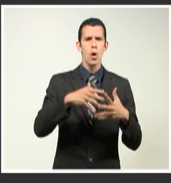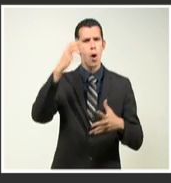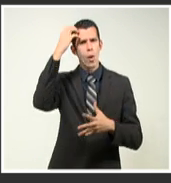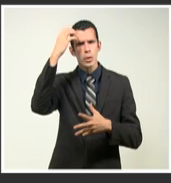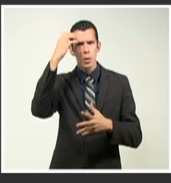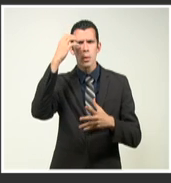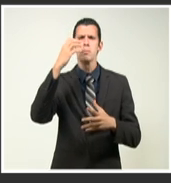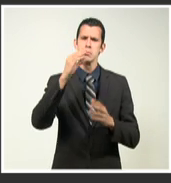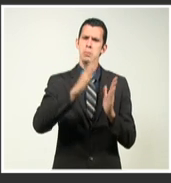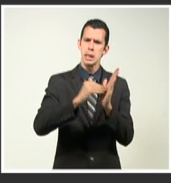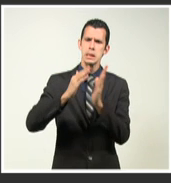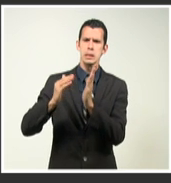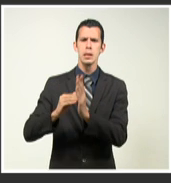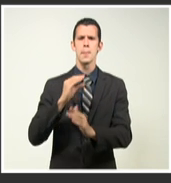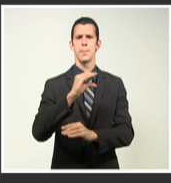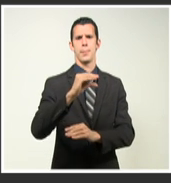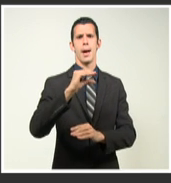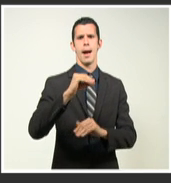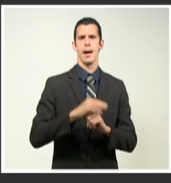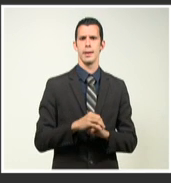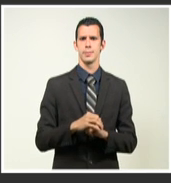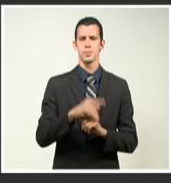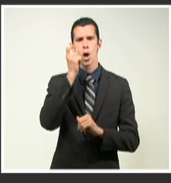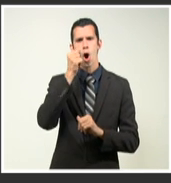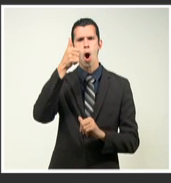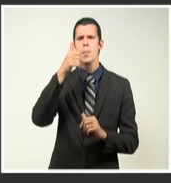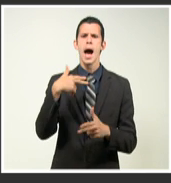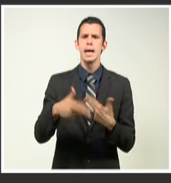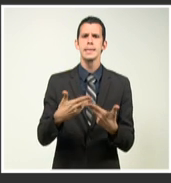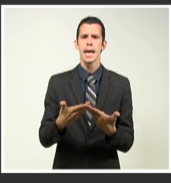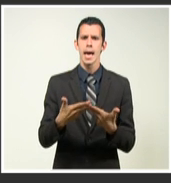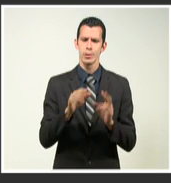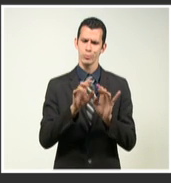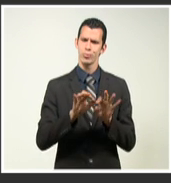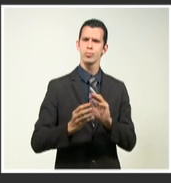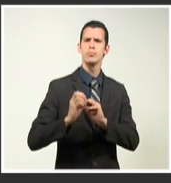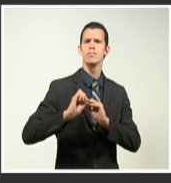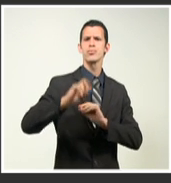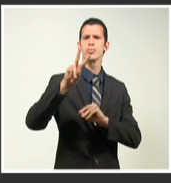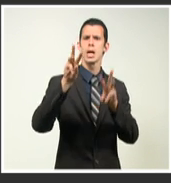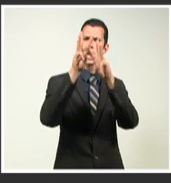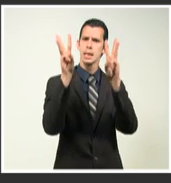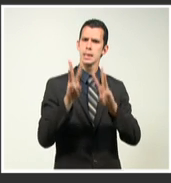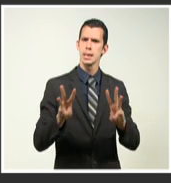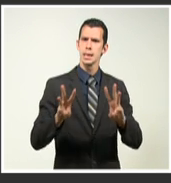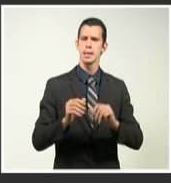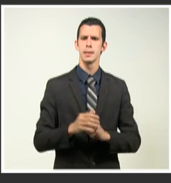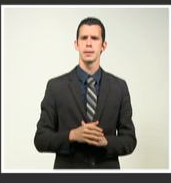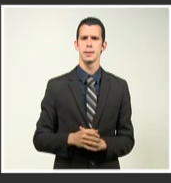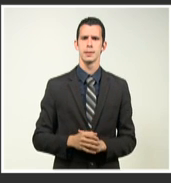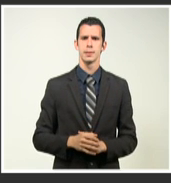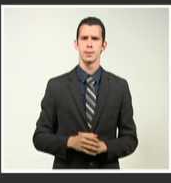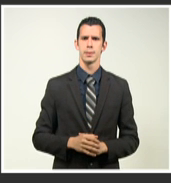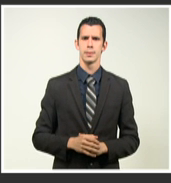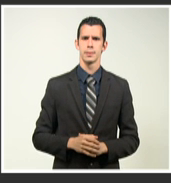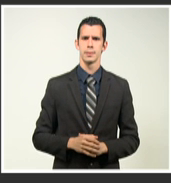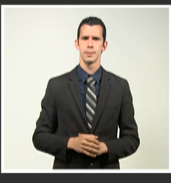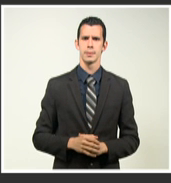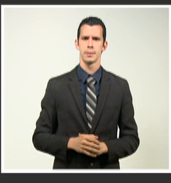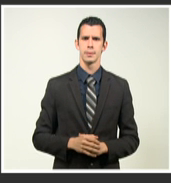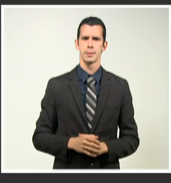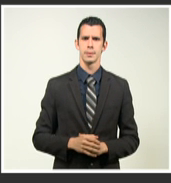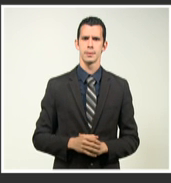Esto declarado en el medio independiente que él dirige, El Estornudo, ahí es donde se dijo esto del dinero, y aquí lo